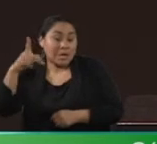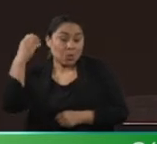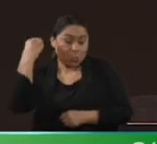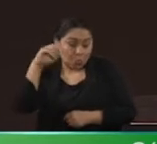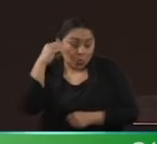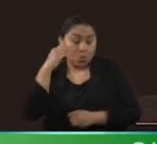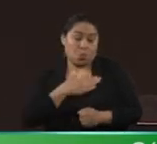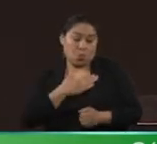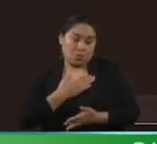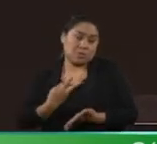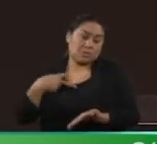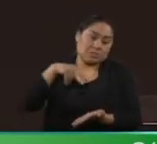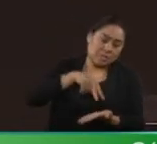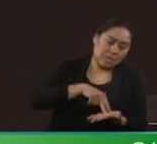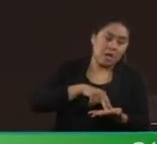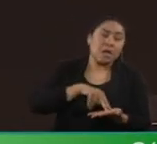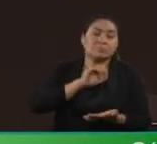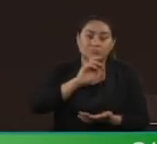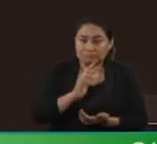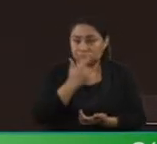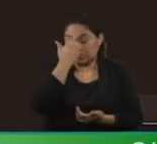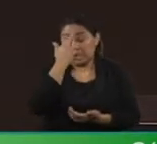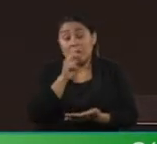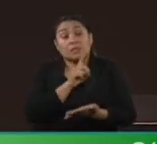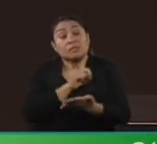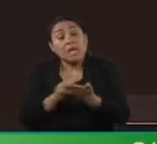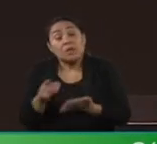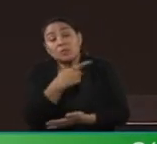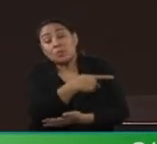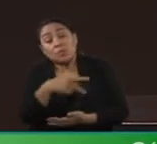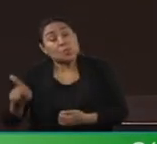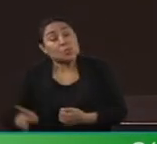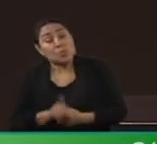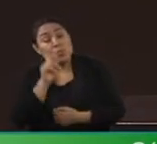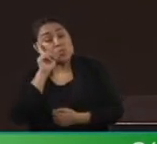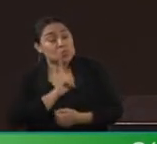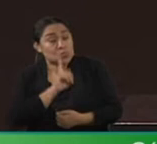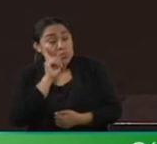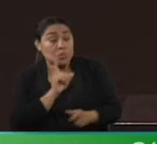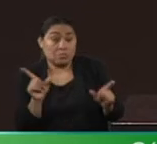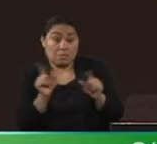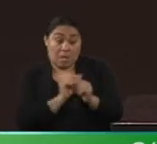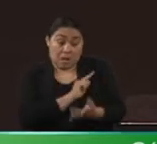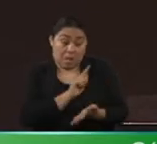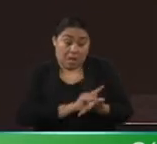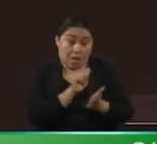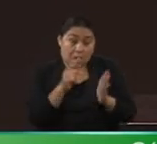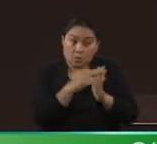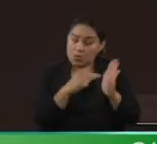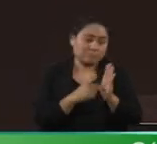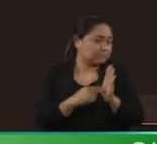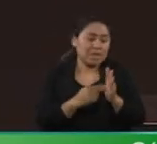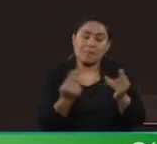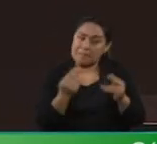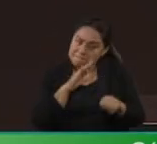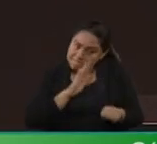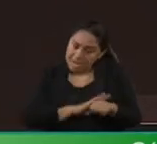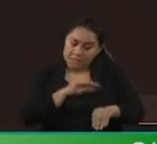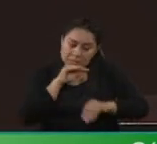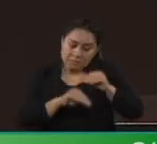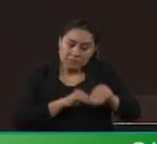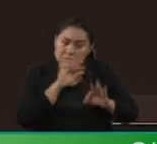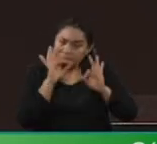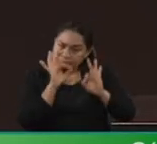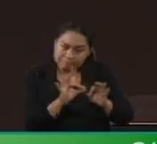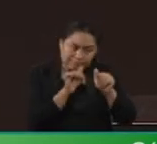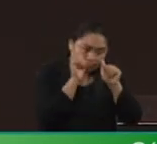estoy aquí para recordar que los derechos de las mujeres rurales no pueden quedar solo en las leyes y normas. Necesitamos impulsar